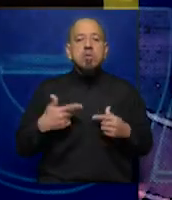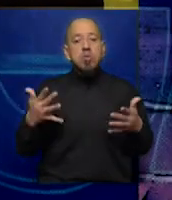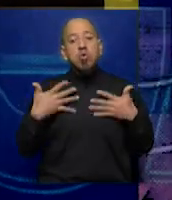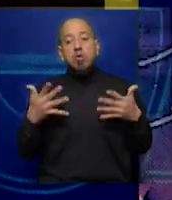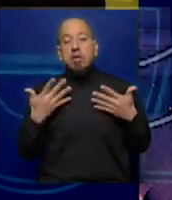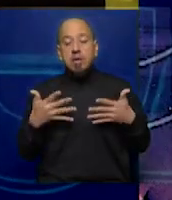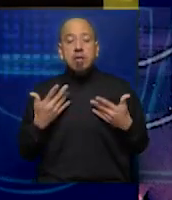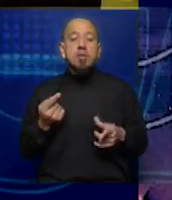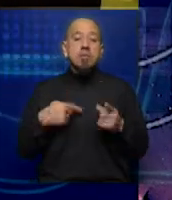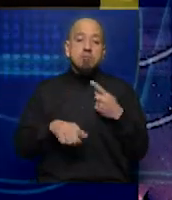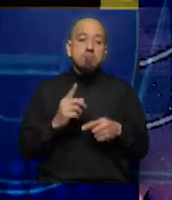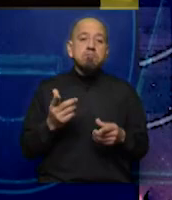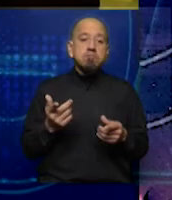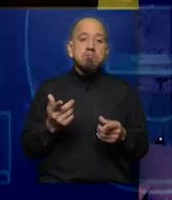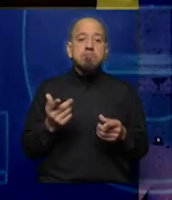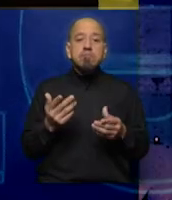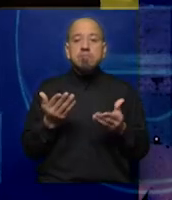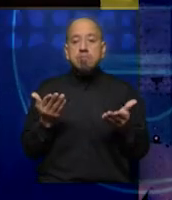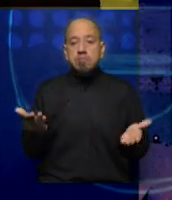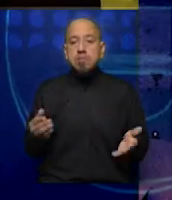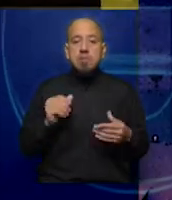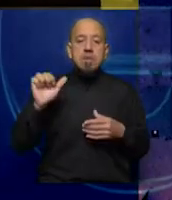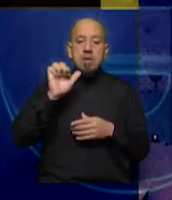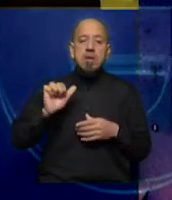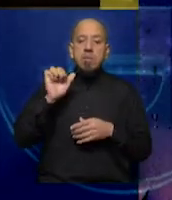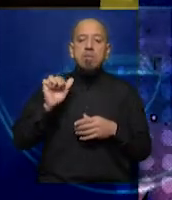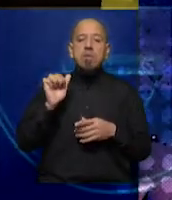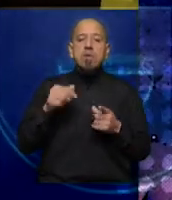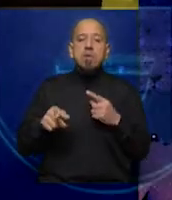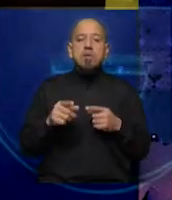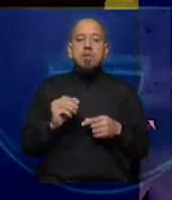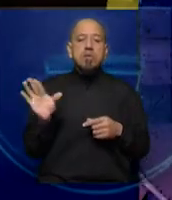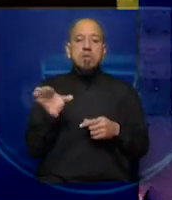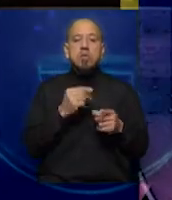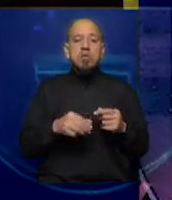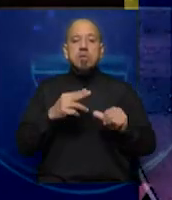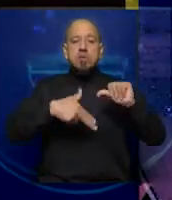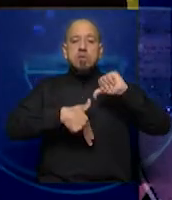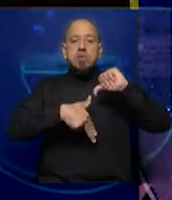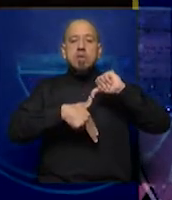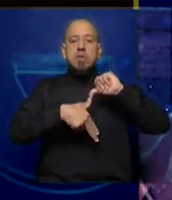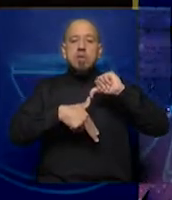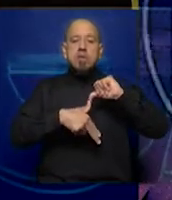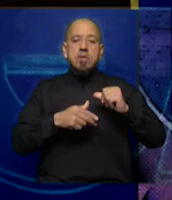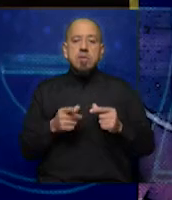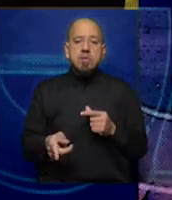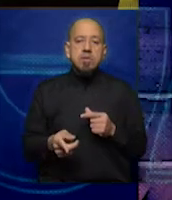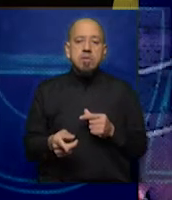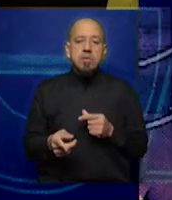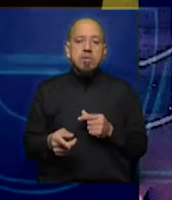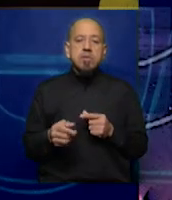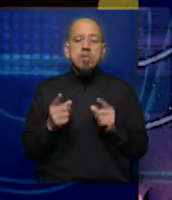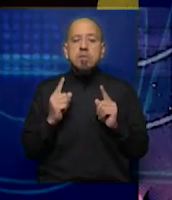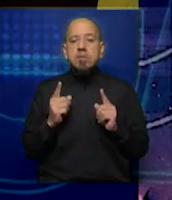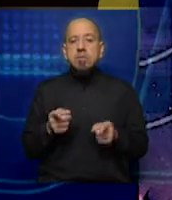contentas en la participación tanto de las empresas de la Cámara como de todas las cámaras latinas que nos acompañaron. Nos acompañaron